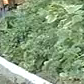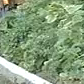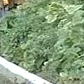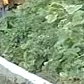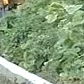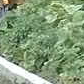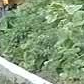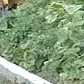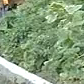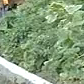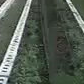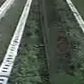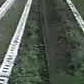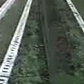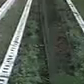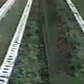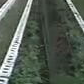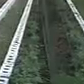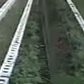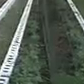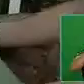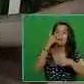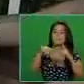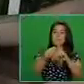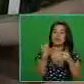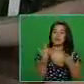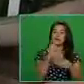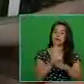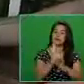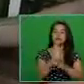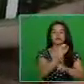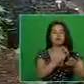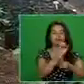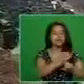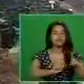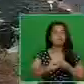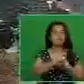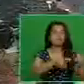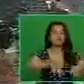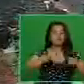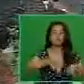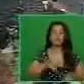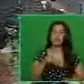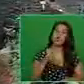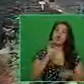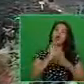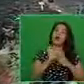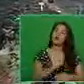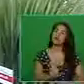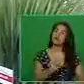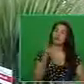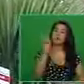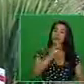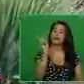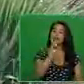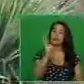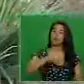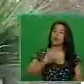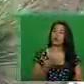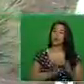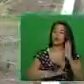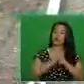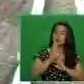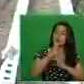Organización comunal, producción y agroecología son algunos elementos fundamentales para que nuestro país se desarrolle